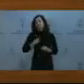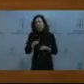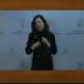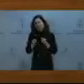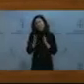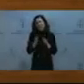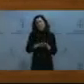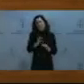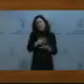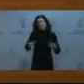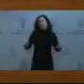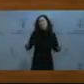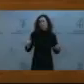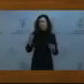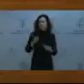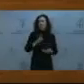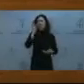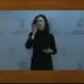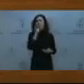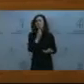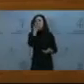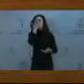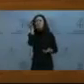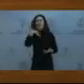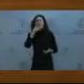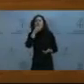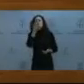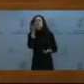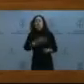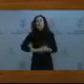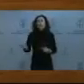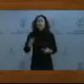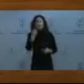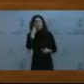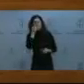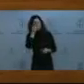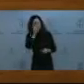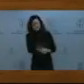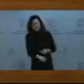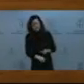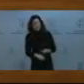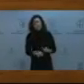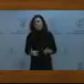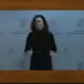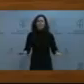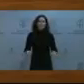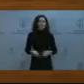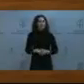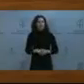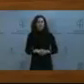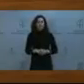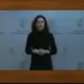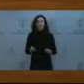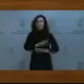colorados, pero bueno, ya les conocemos un poco. Pero miren, aparte de la desfachatez que demuestran una vez más, lo más grave es que todo